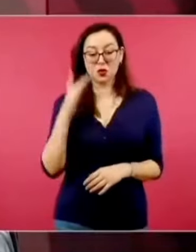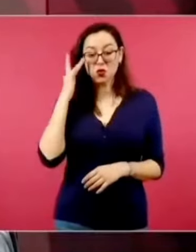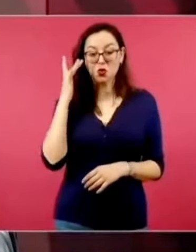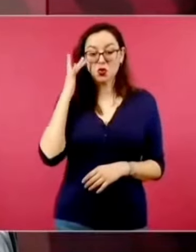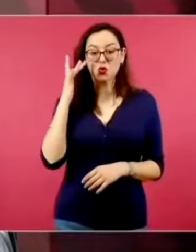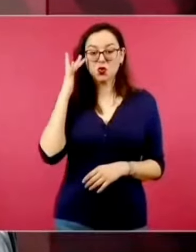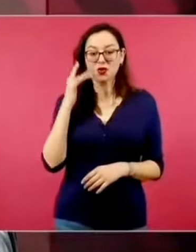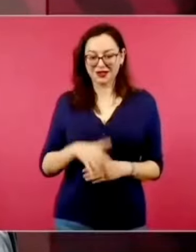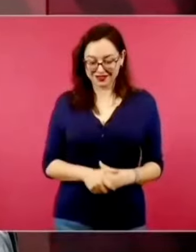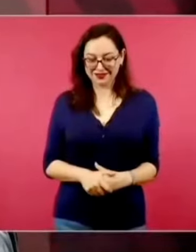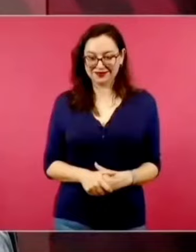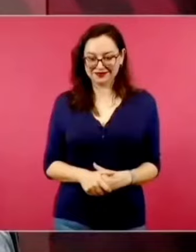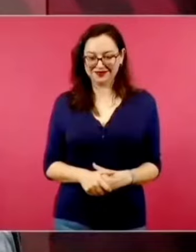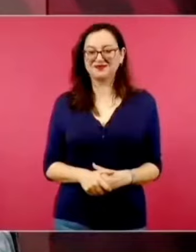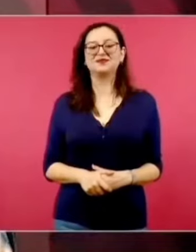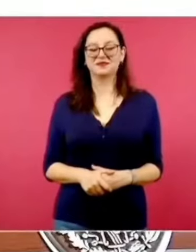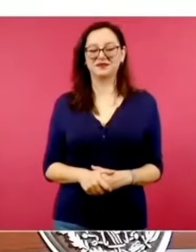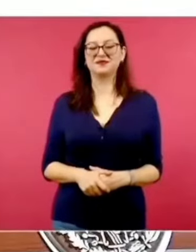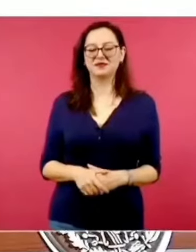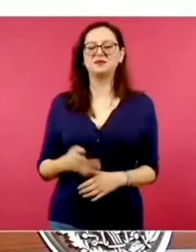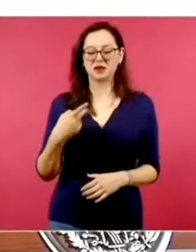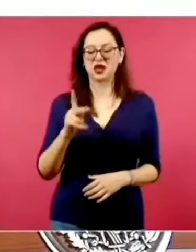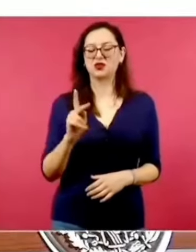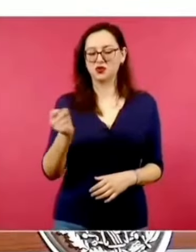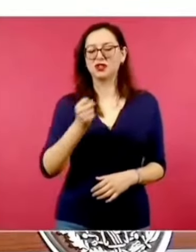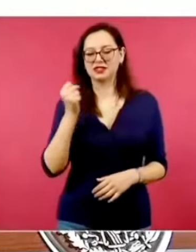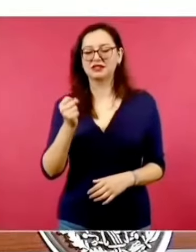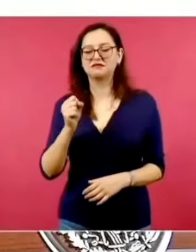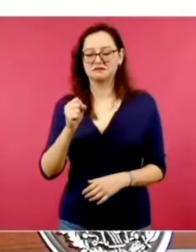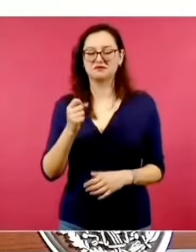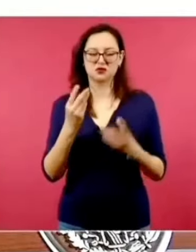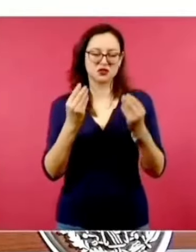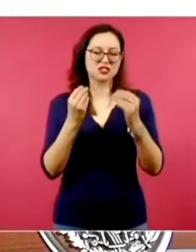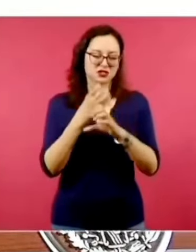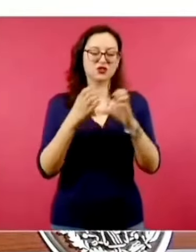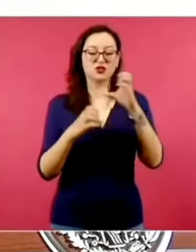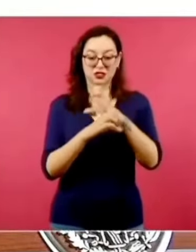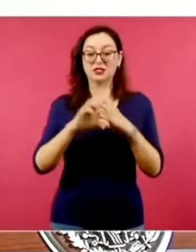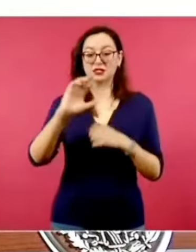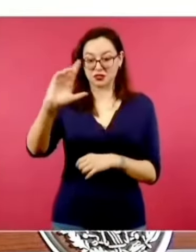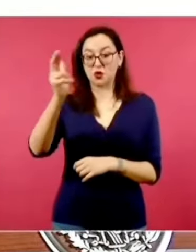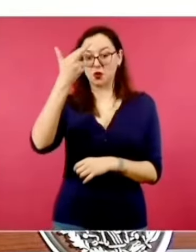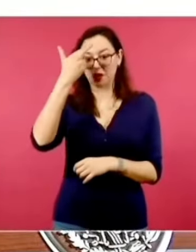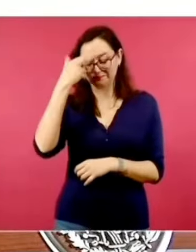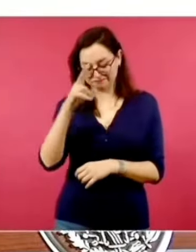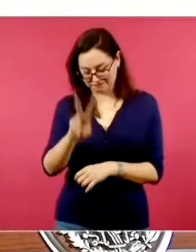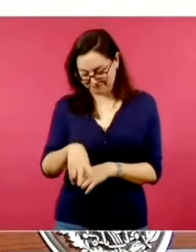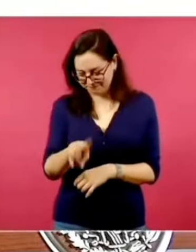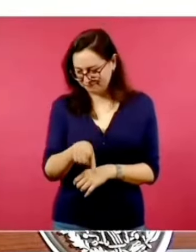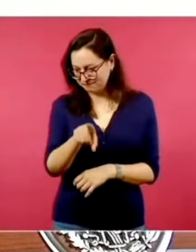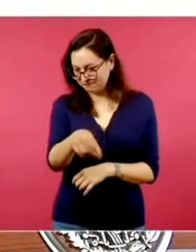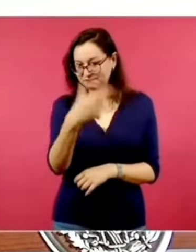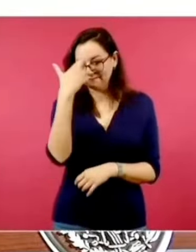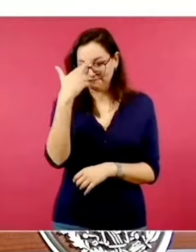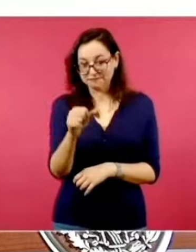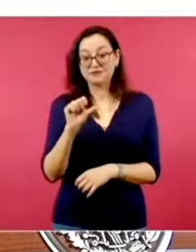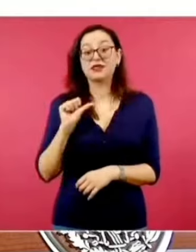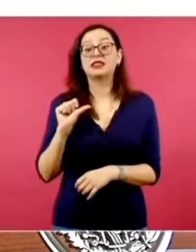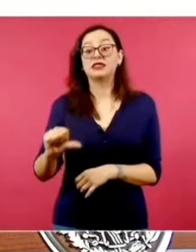afortunadamente sí me acuerdo de las cosas eh Y sí son 16 y